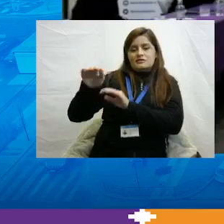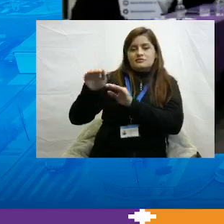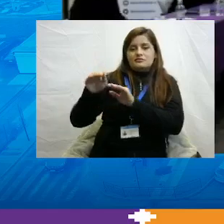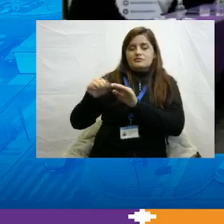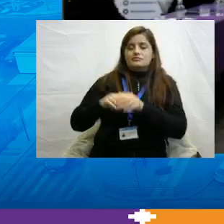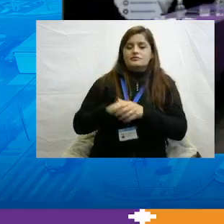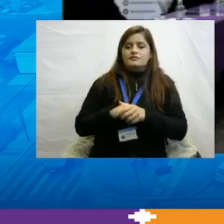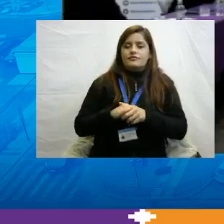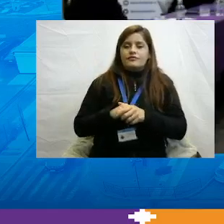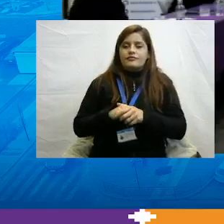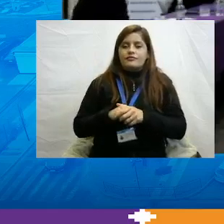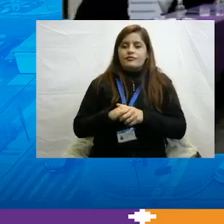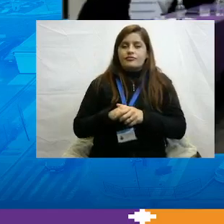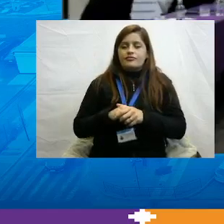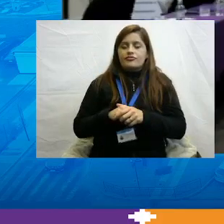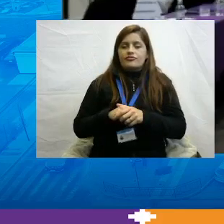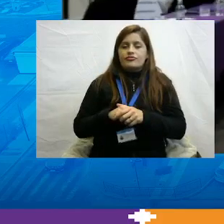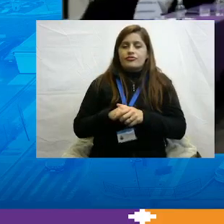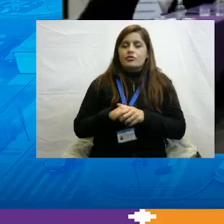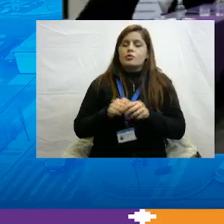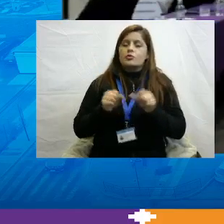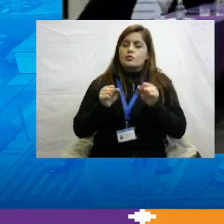embargo, creo que podemos